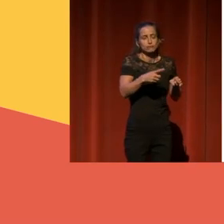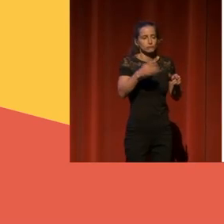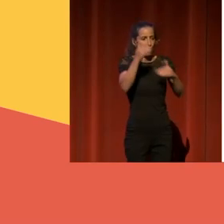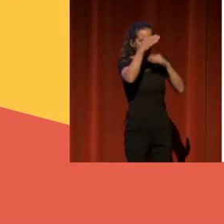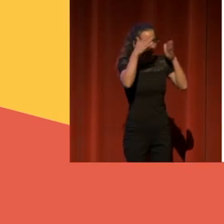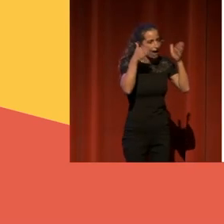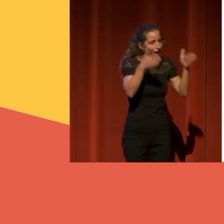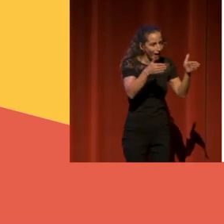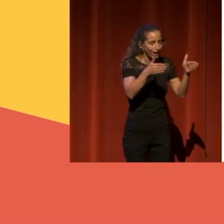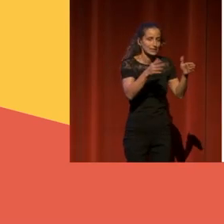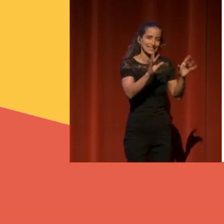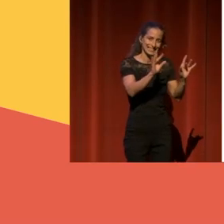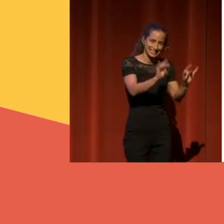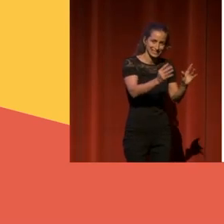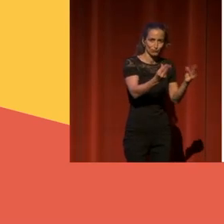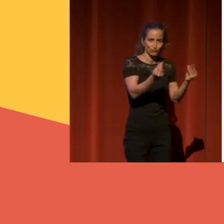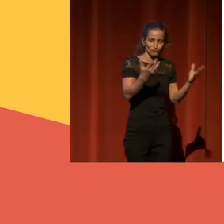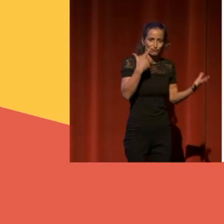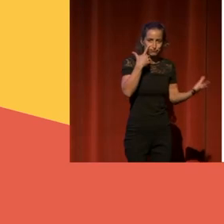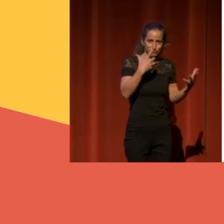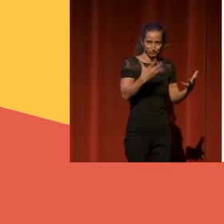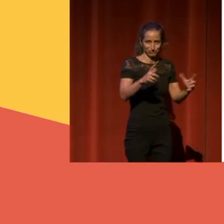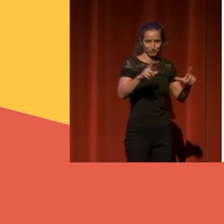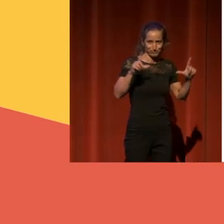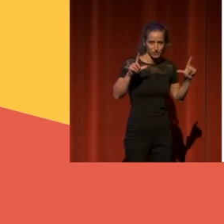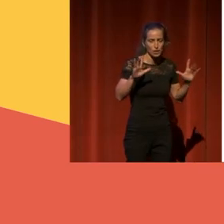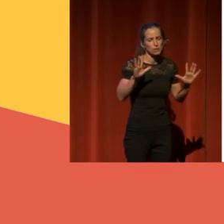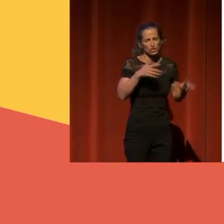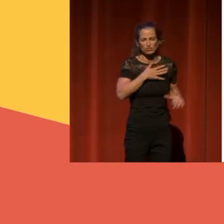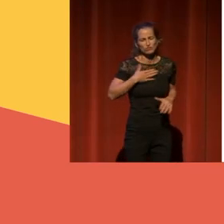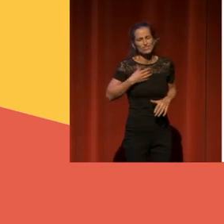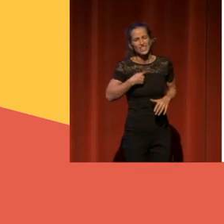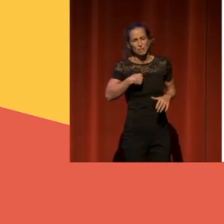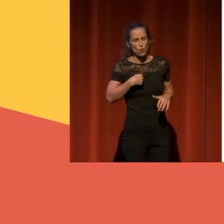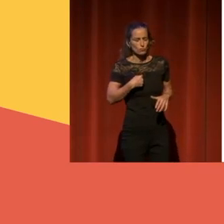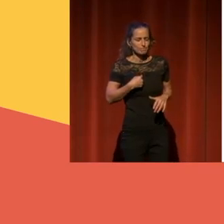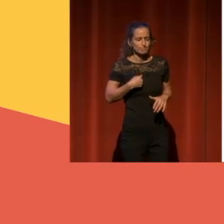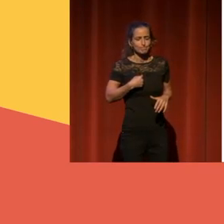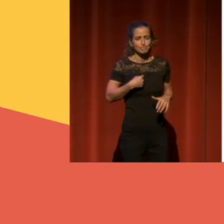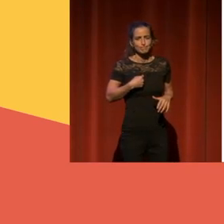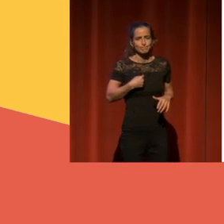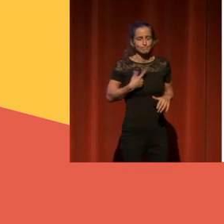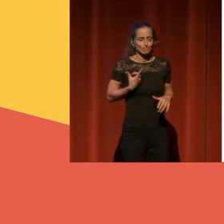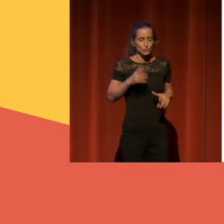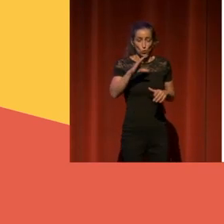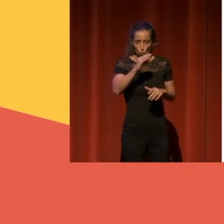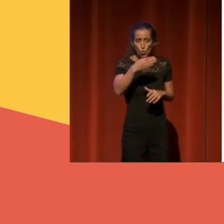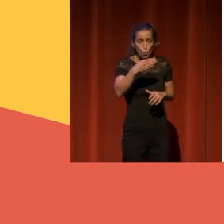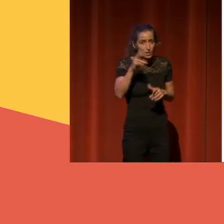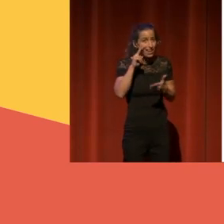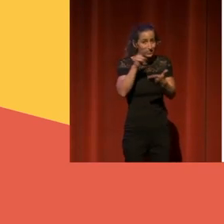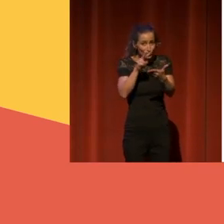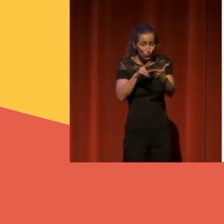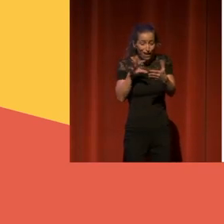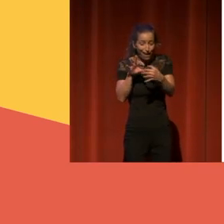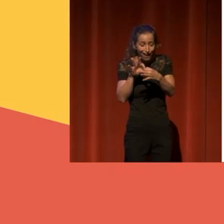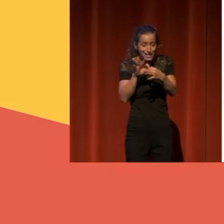Pero nosotros queríamos, sobre todo, poner énfasis en estos clubes de lectura que no están asociados a